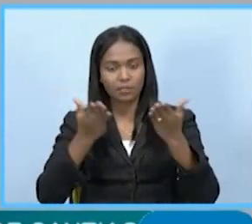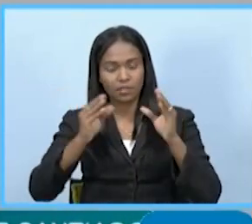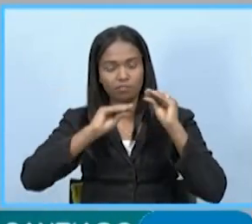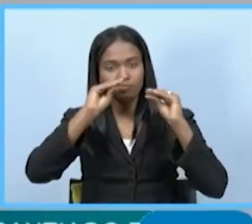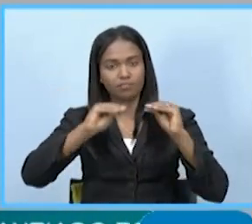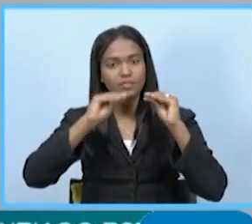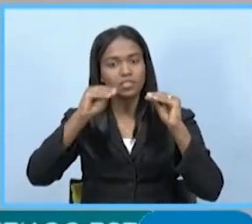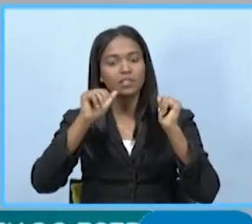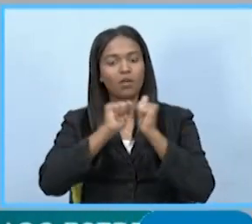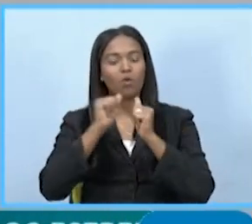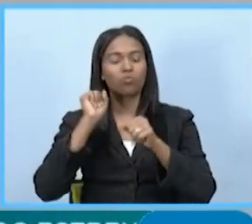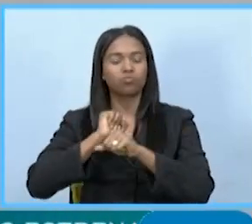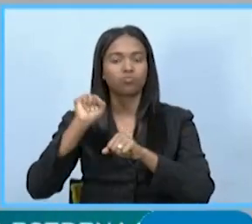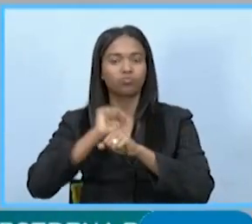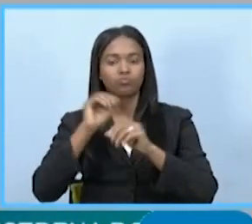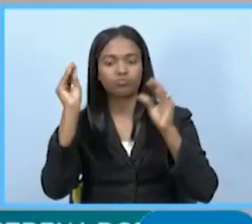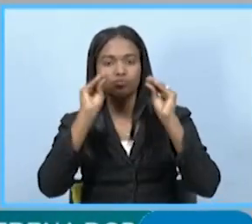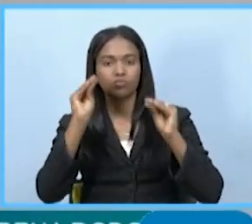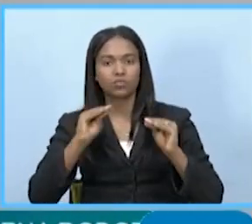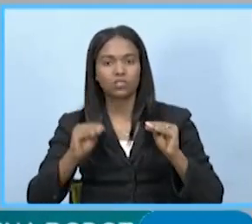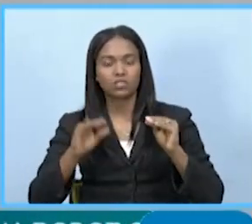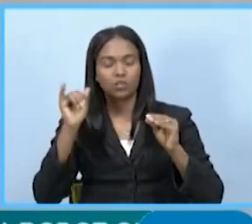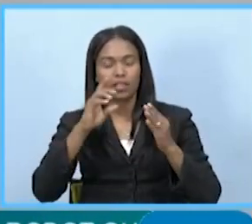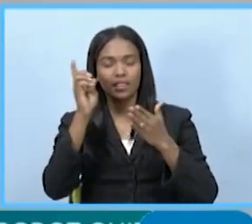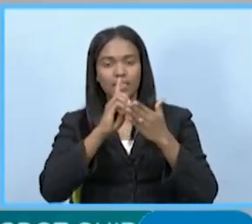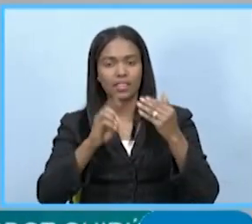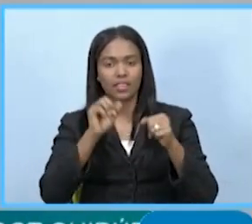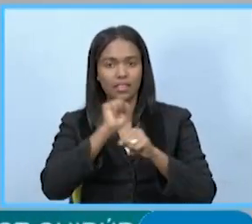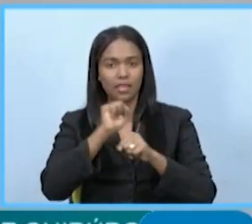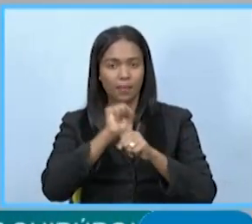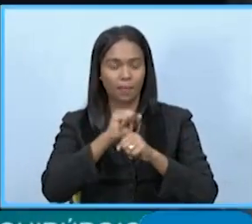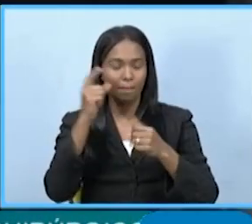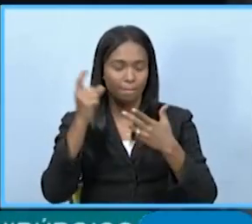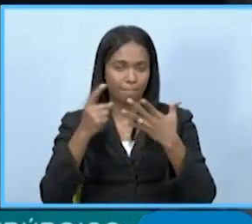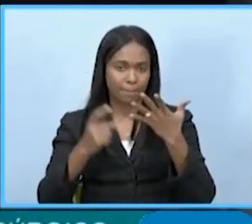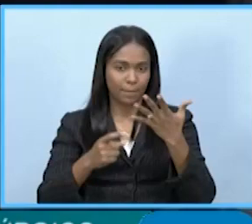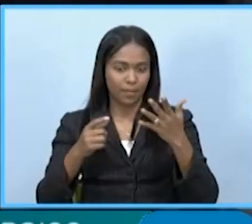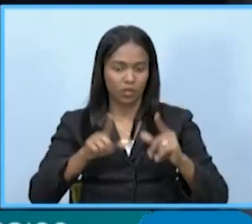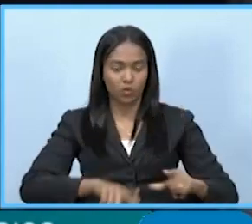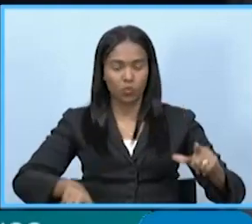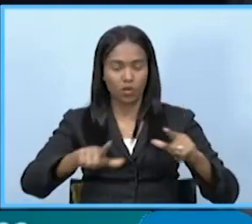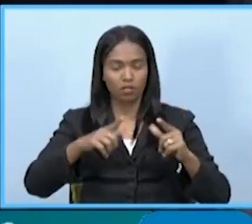formación en oficios artesanales, diseño y elaboración de prototipos,